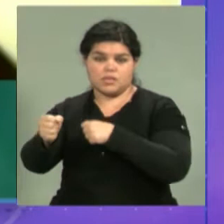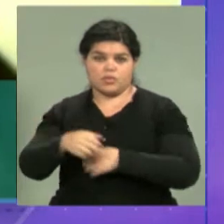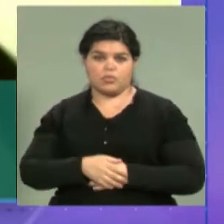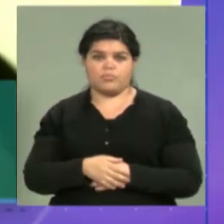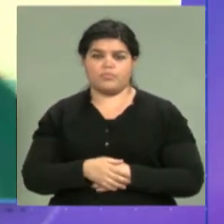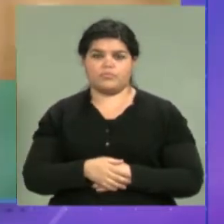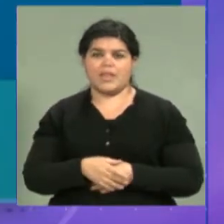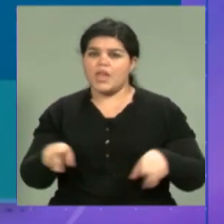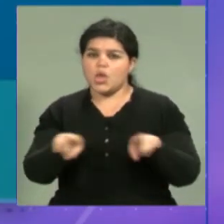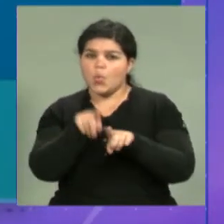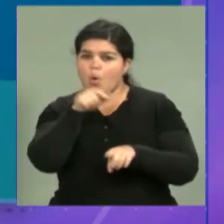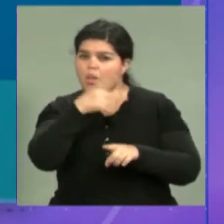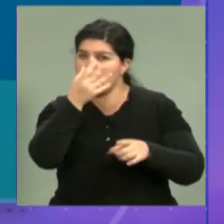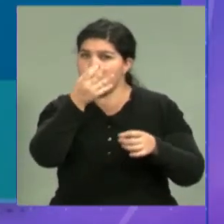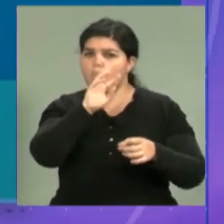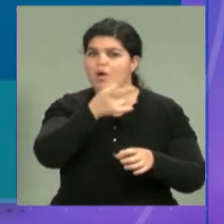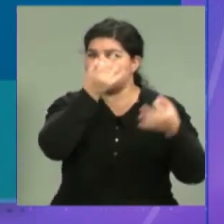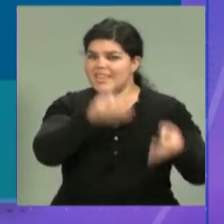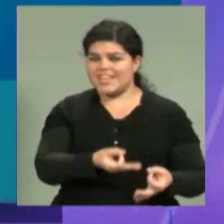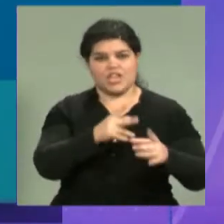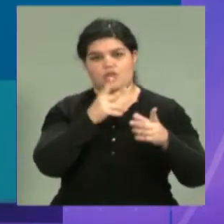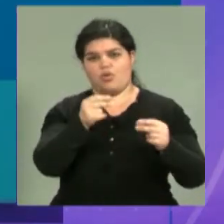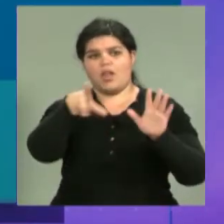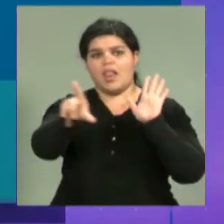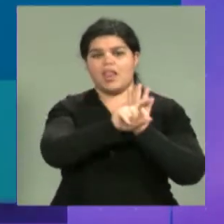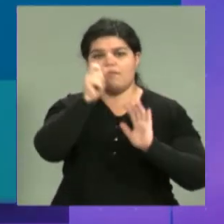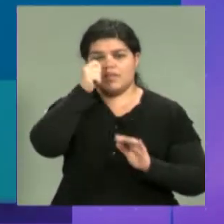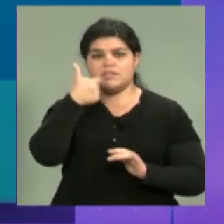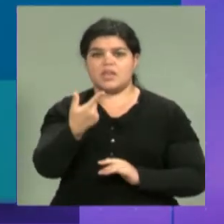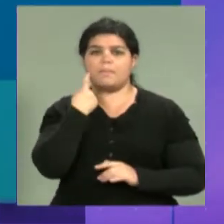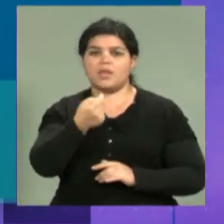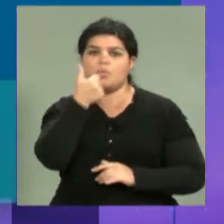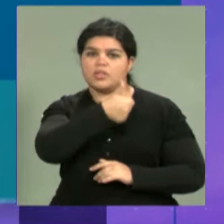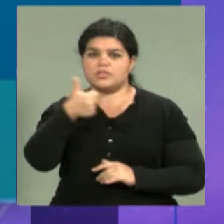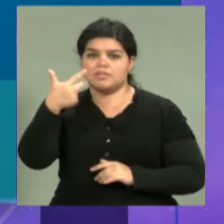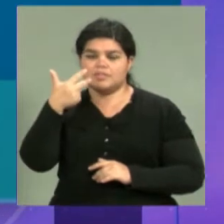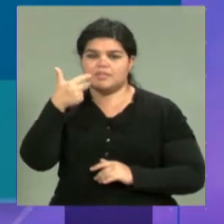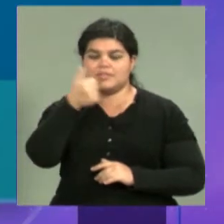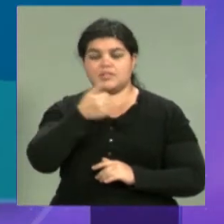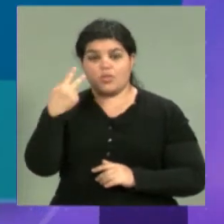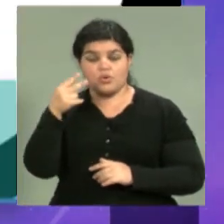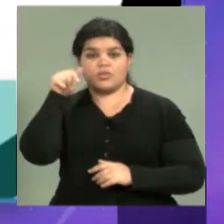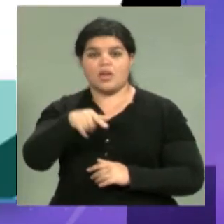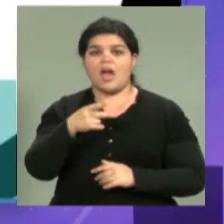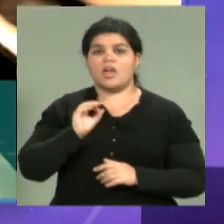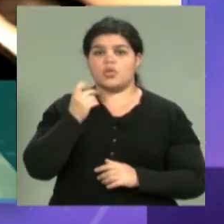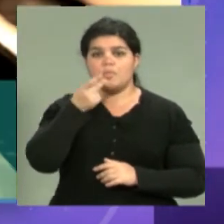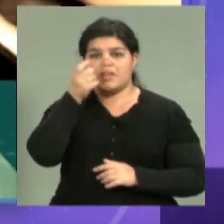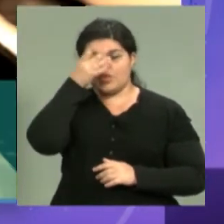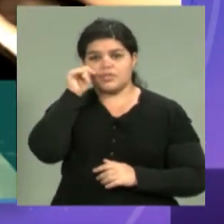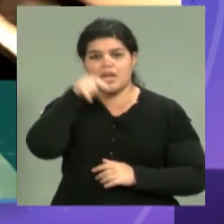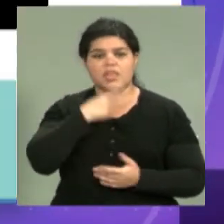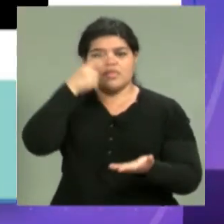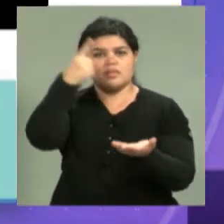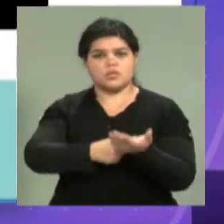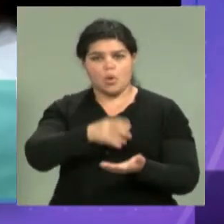No ocurre lo mismo con la muerte digna. La ley 26.742 del año 2012 estipula autonomía de la